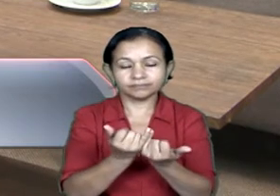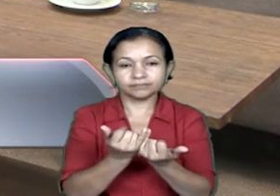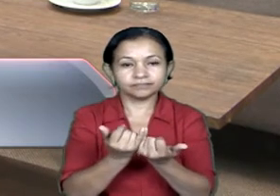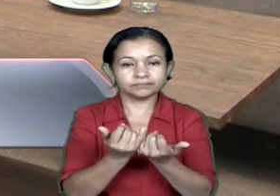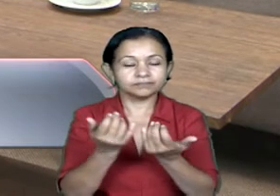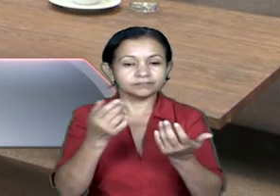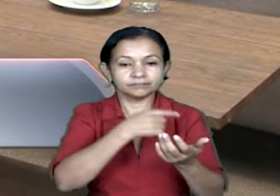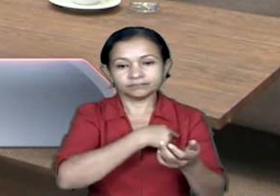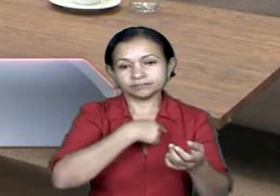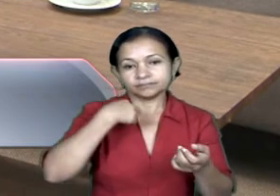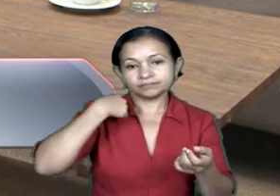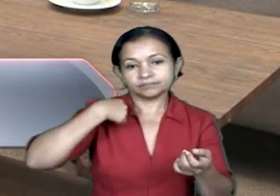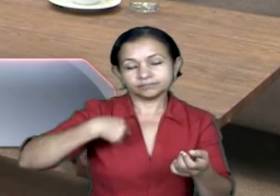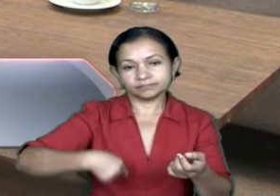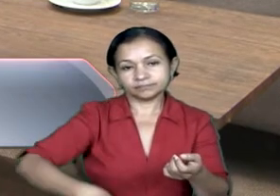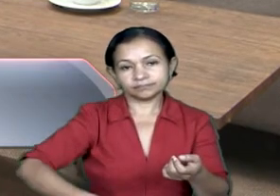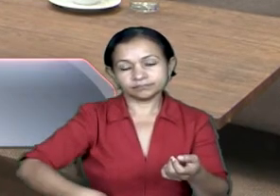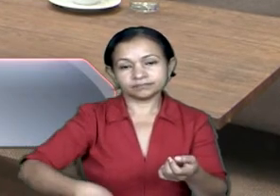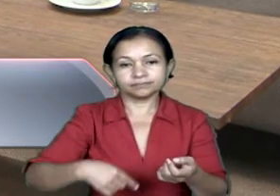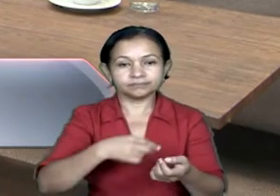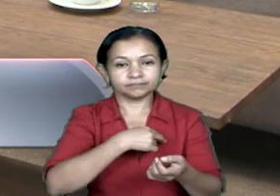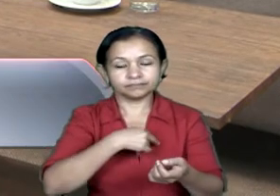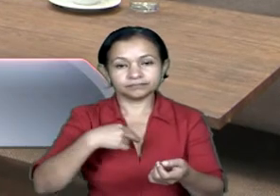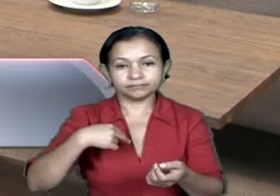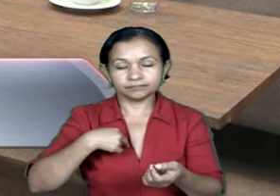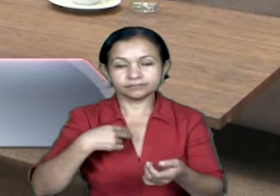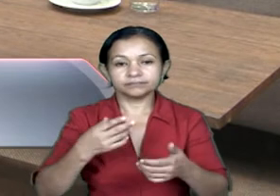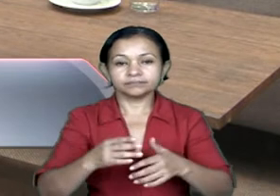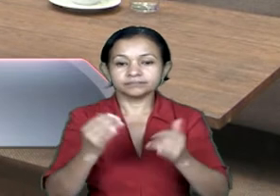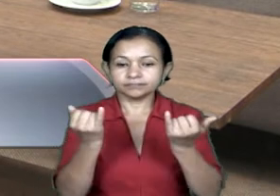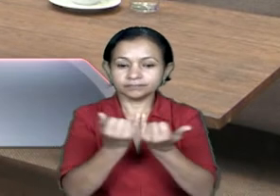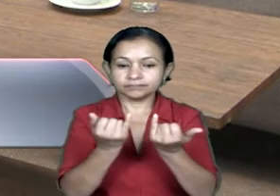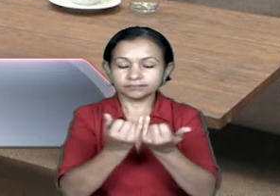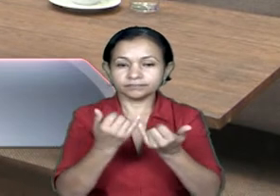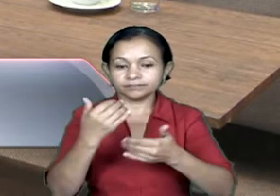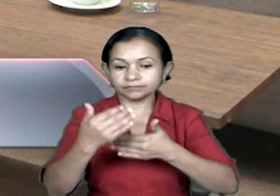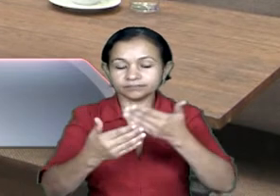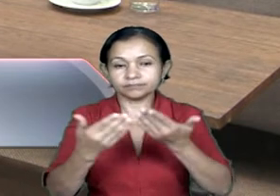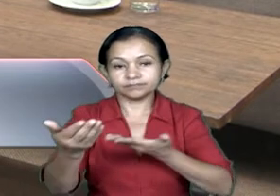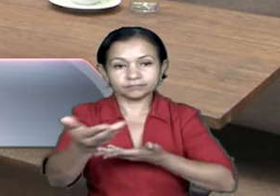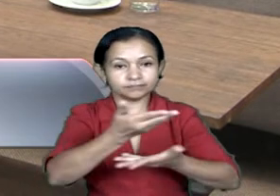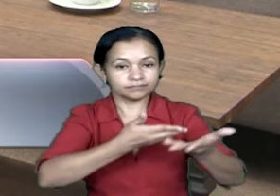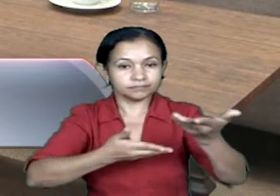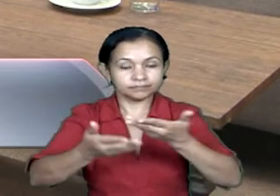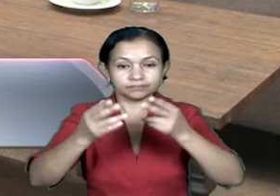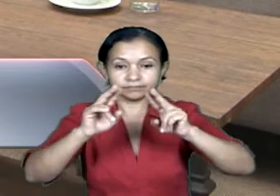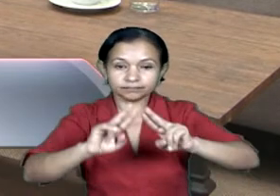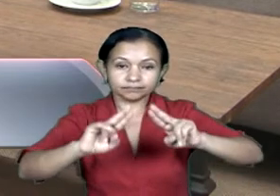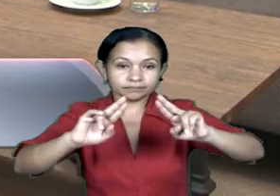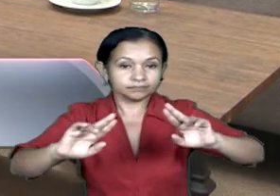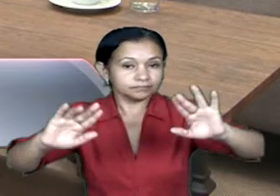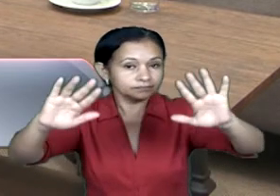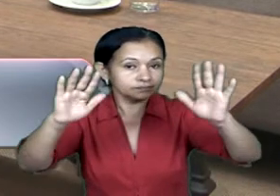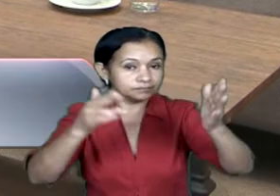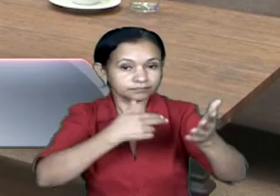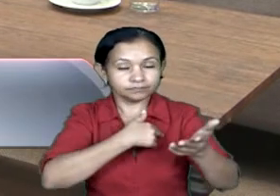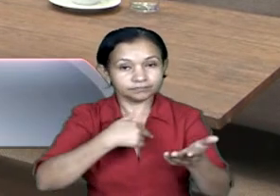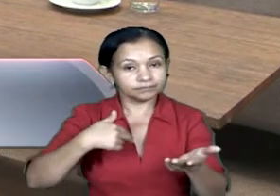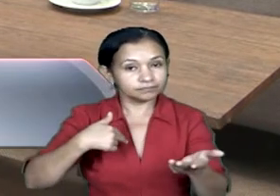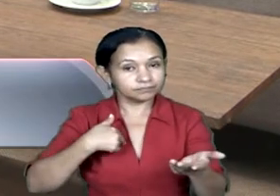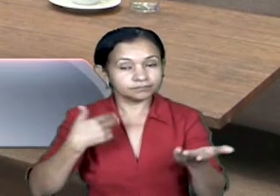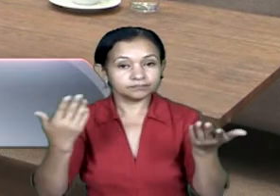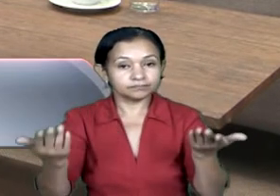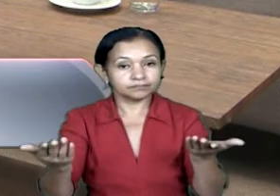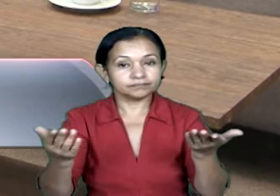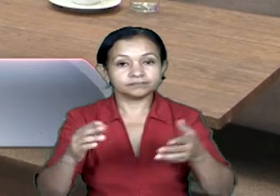de Taiwán, de Kaohsiung Hospital. Y también un proceso de intercambio que es natural, que se viene dando. A veces